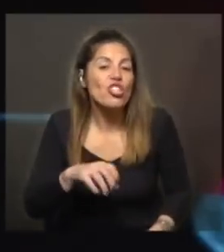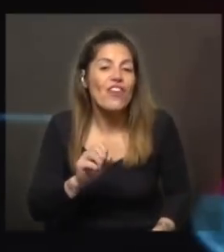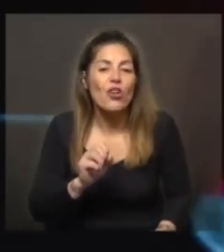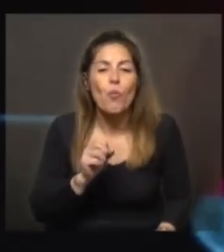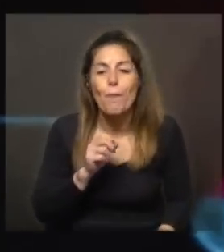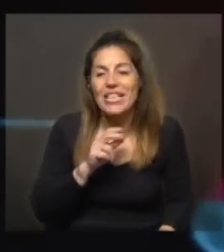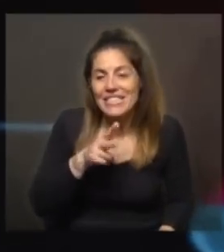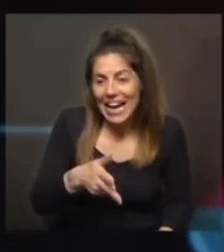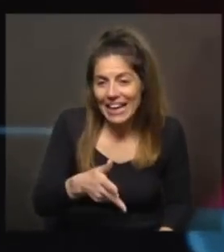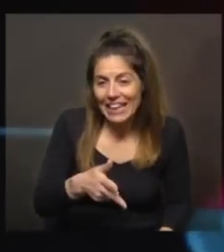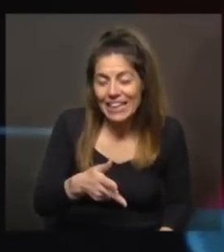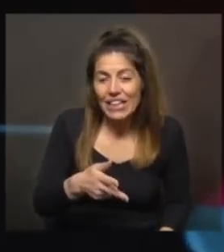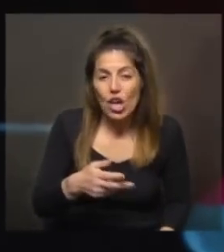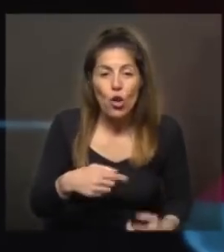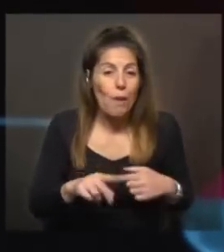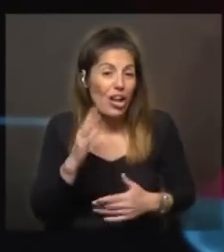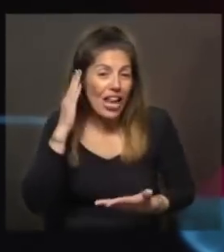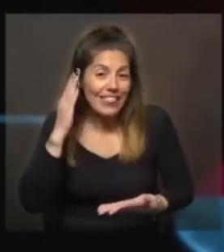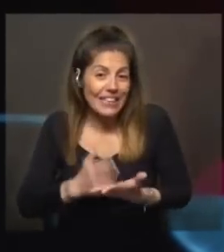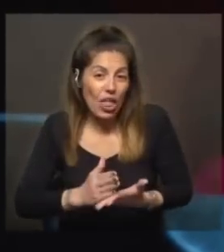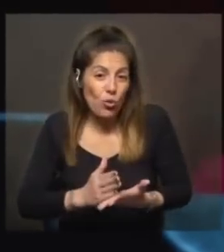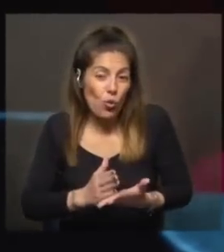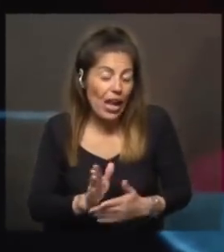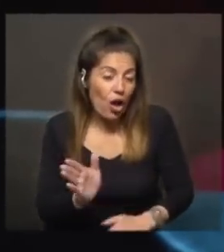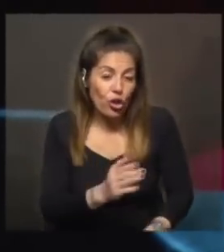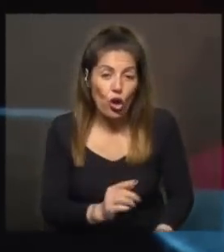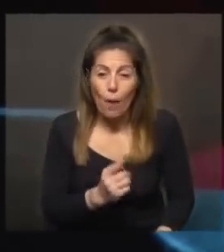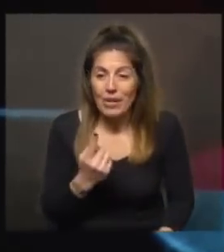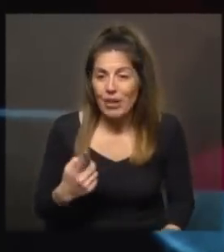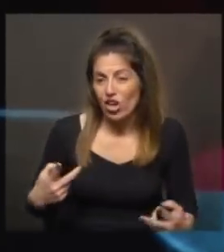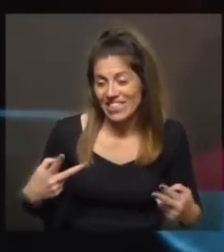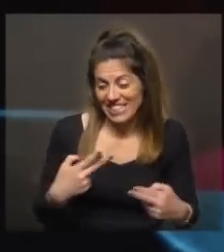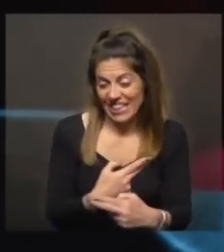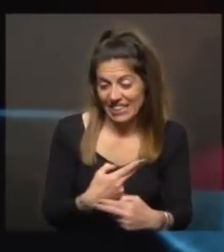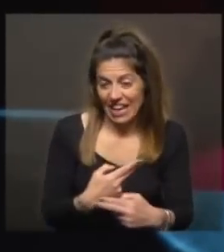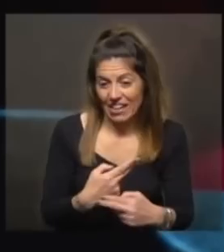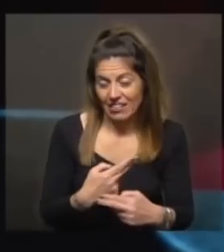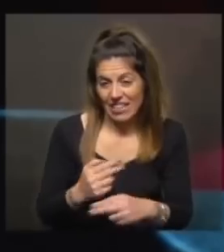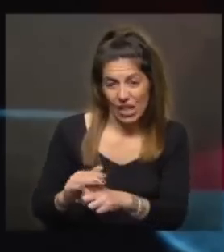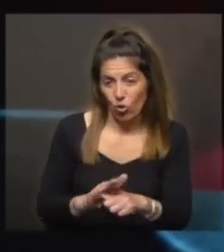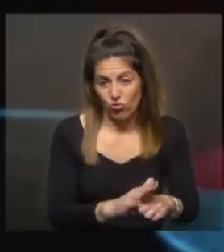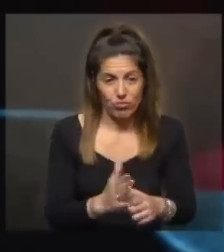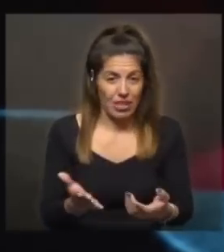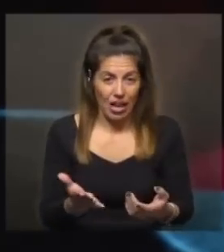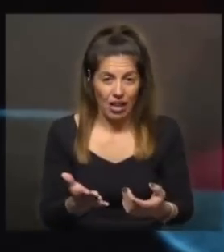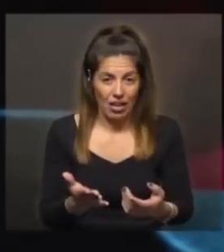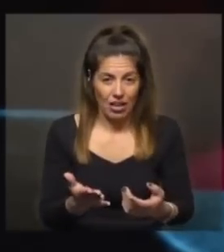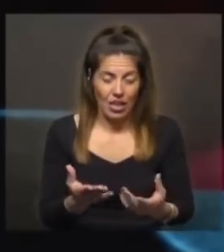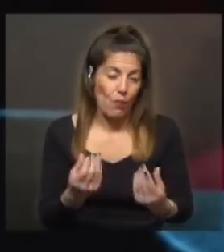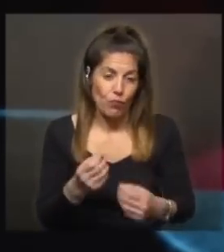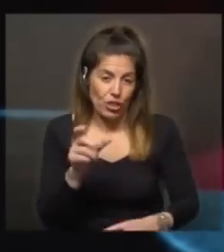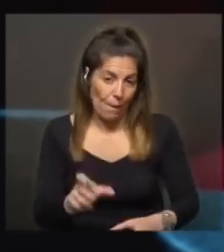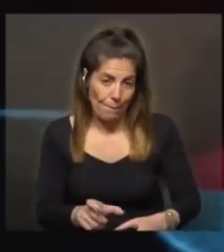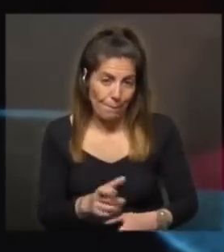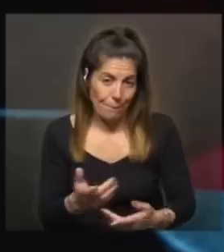en vano cuando las dictaduras o todo eso lo primero que que se cercena que se censura y que se exiline entre otro montón de gente